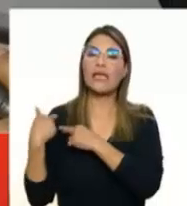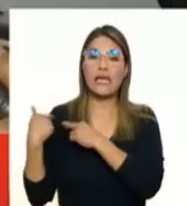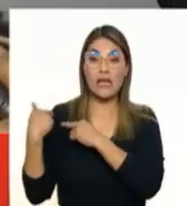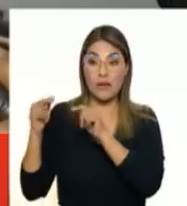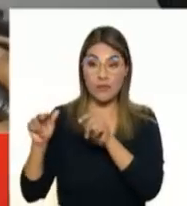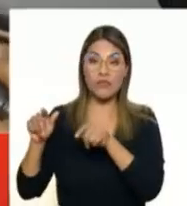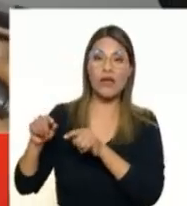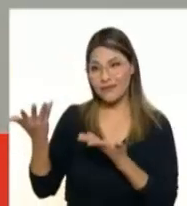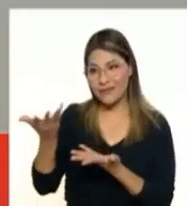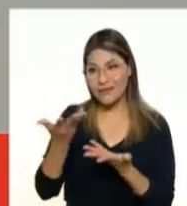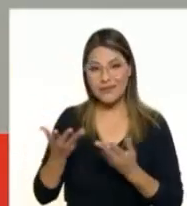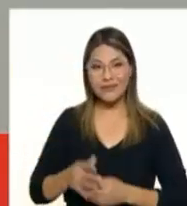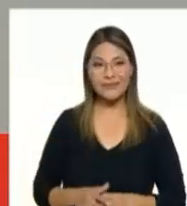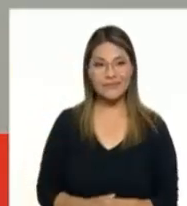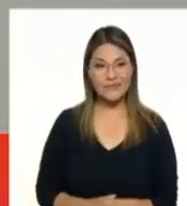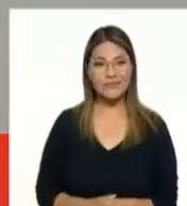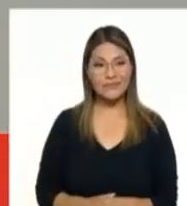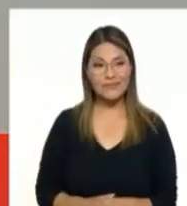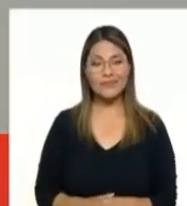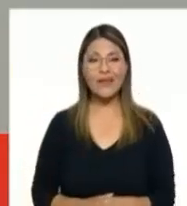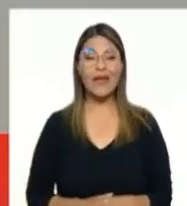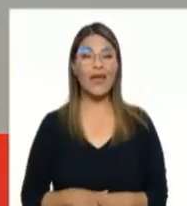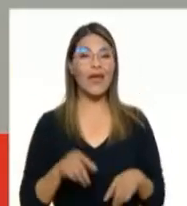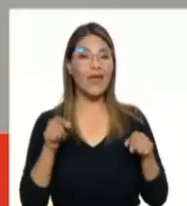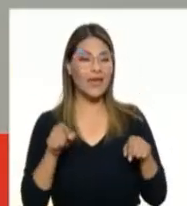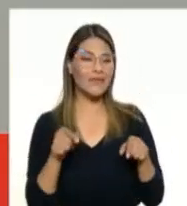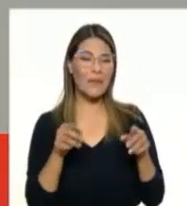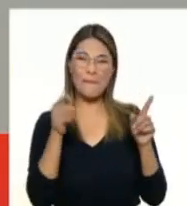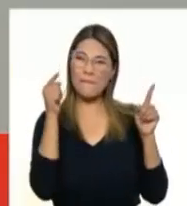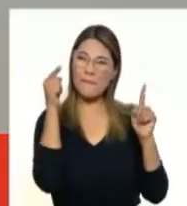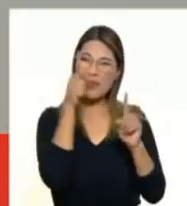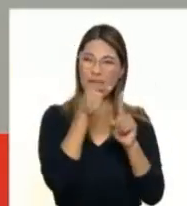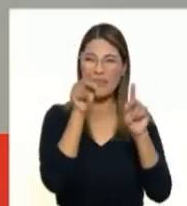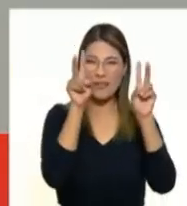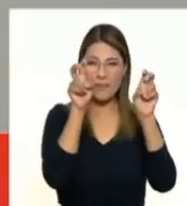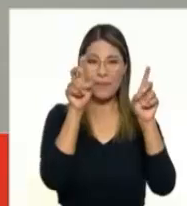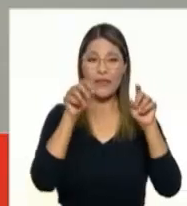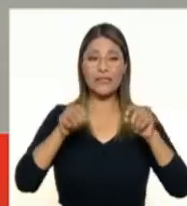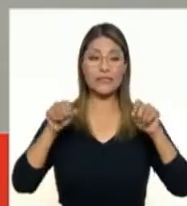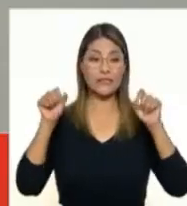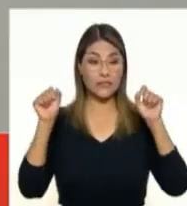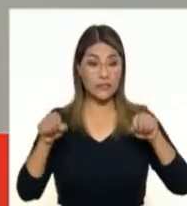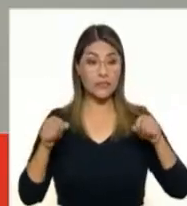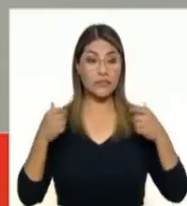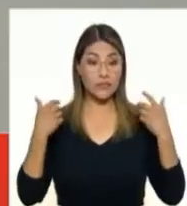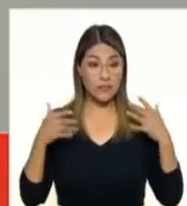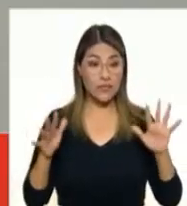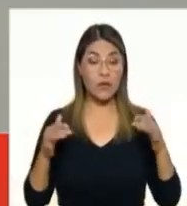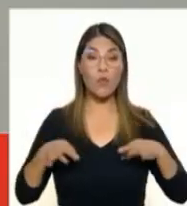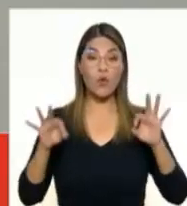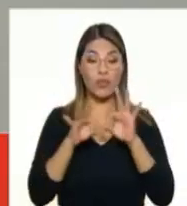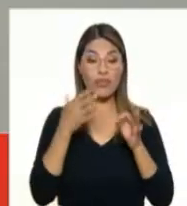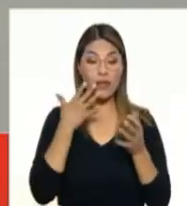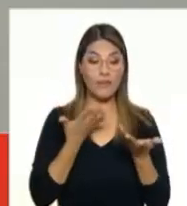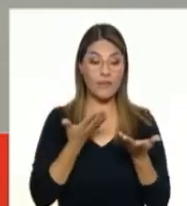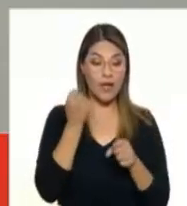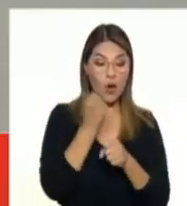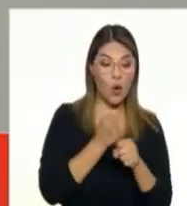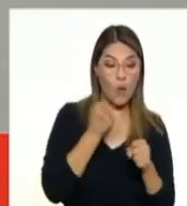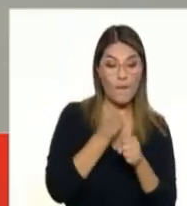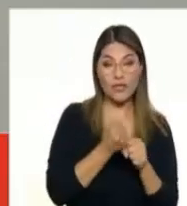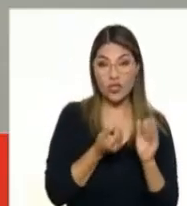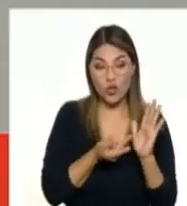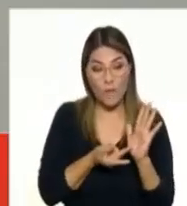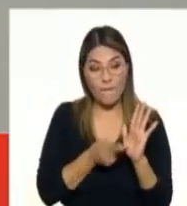la esfera del Ejecutivo. El punto central era si había o no el incremento de la remuneración mínima vital.